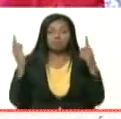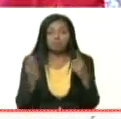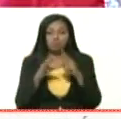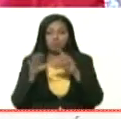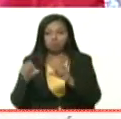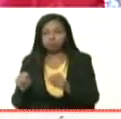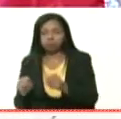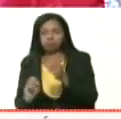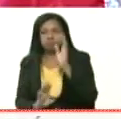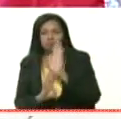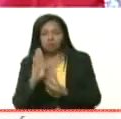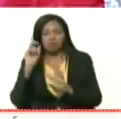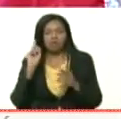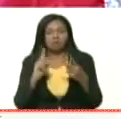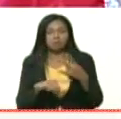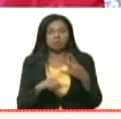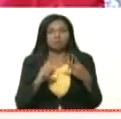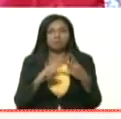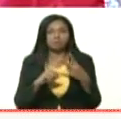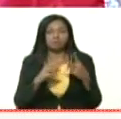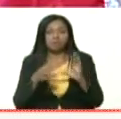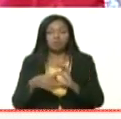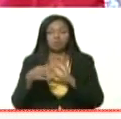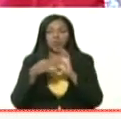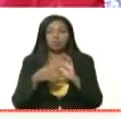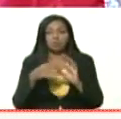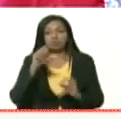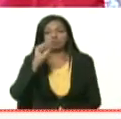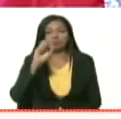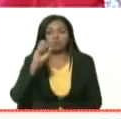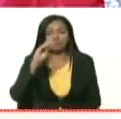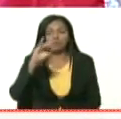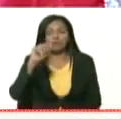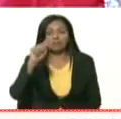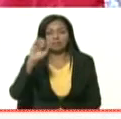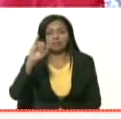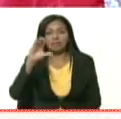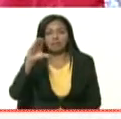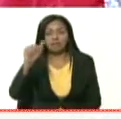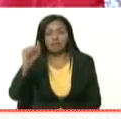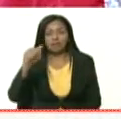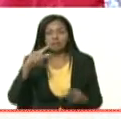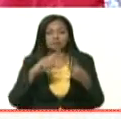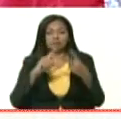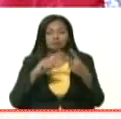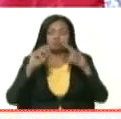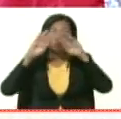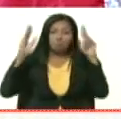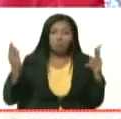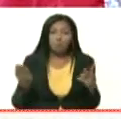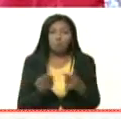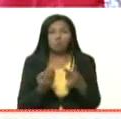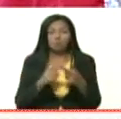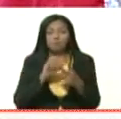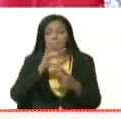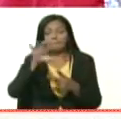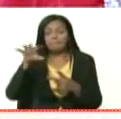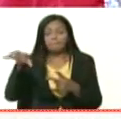capitalista desarrollado, y la Unión Soviética. El segundo mundo, los